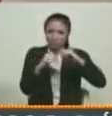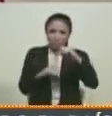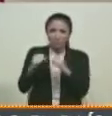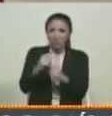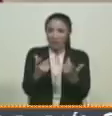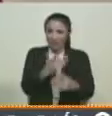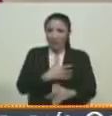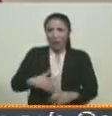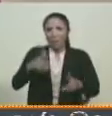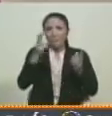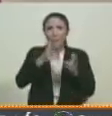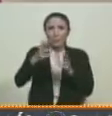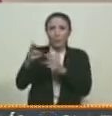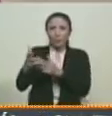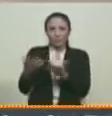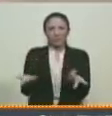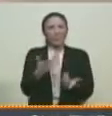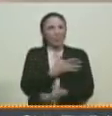¿Plomo?